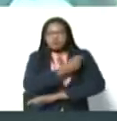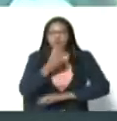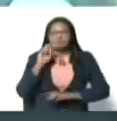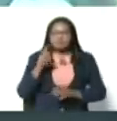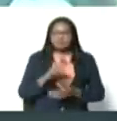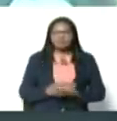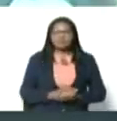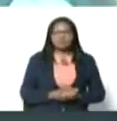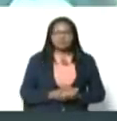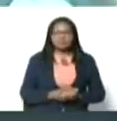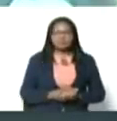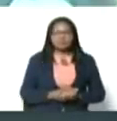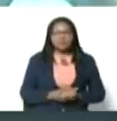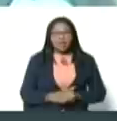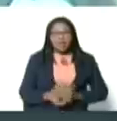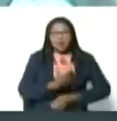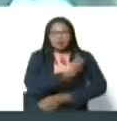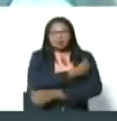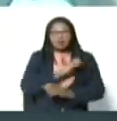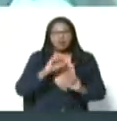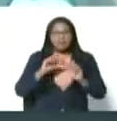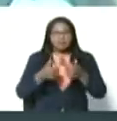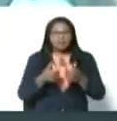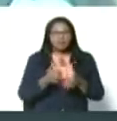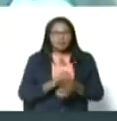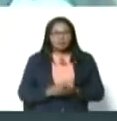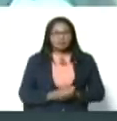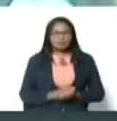Frenazaret, la vacunación.